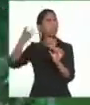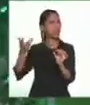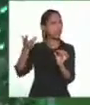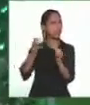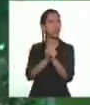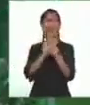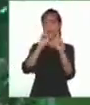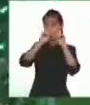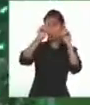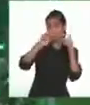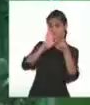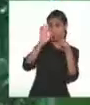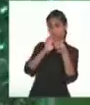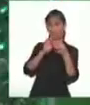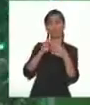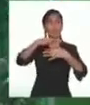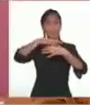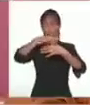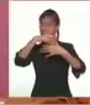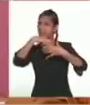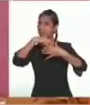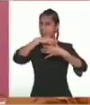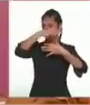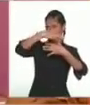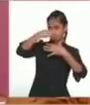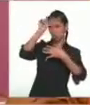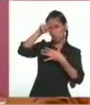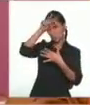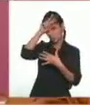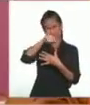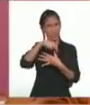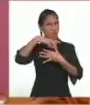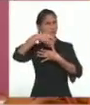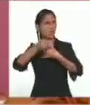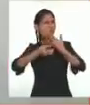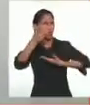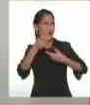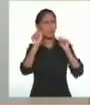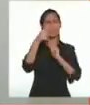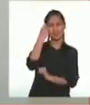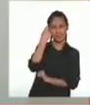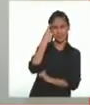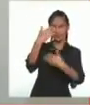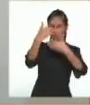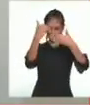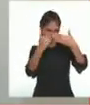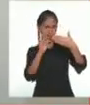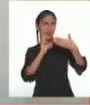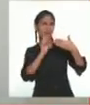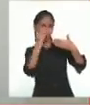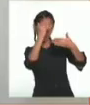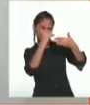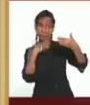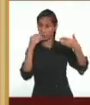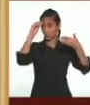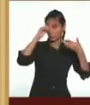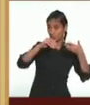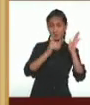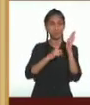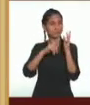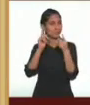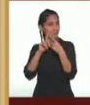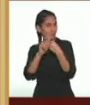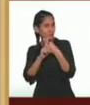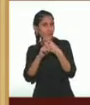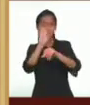algo más específico como la región del Perú. Sí, esa pregunta está mejor, ya entiendo. Y las opciones de respuesta podrían ser: